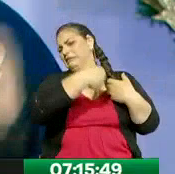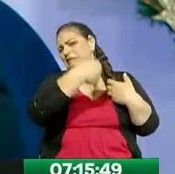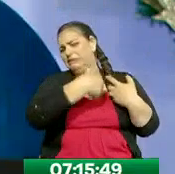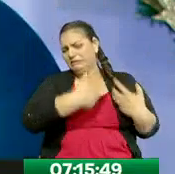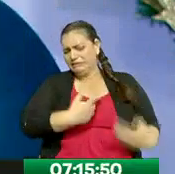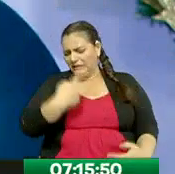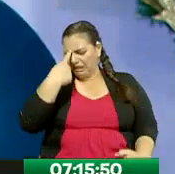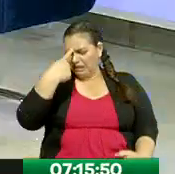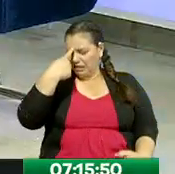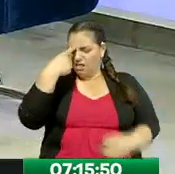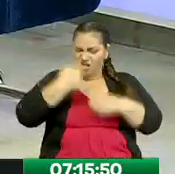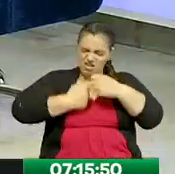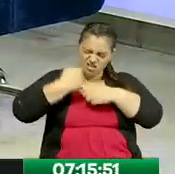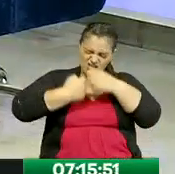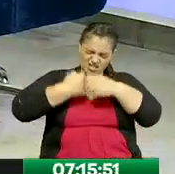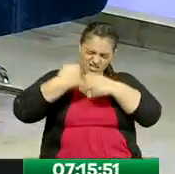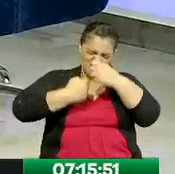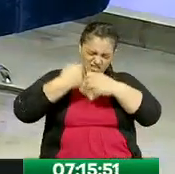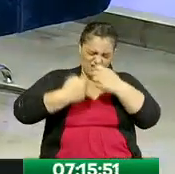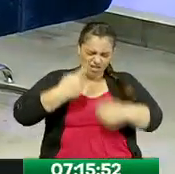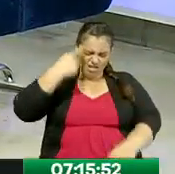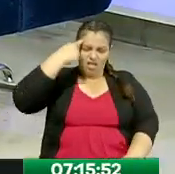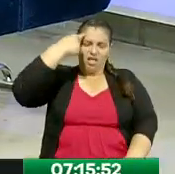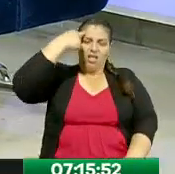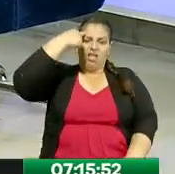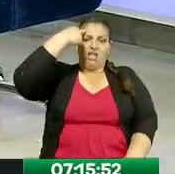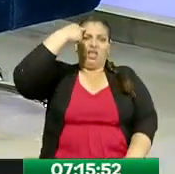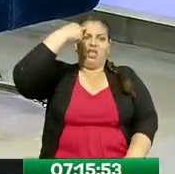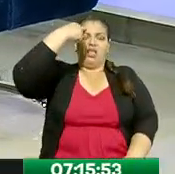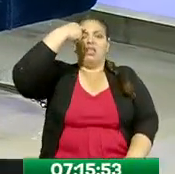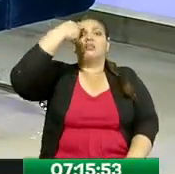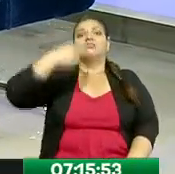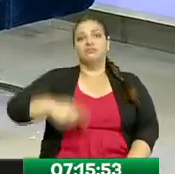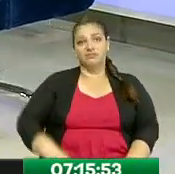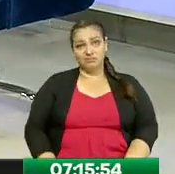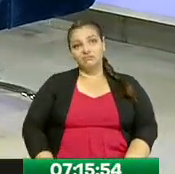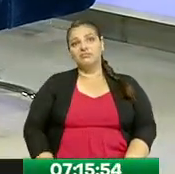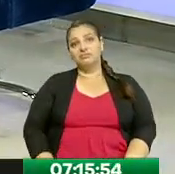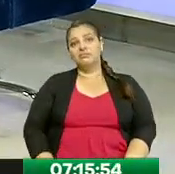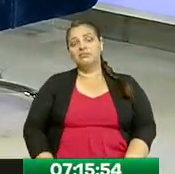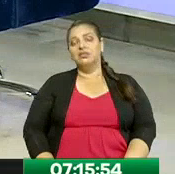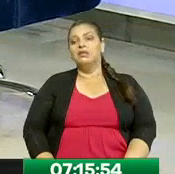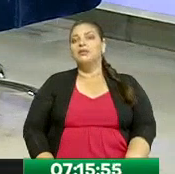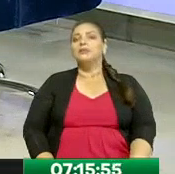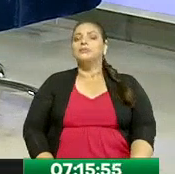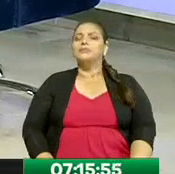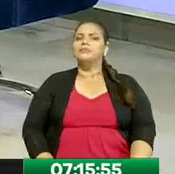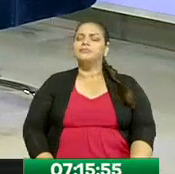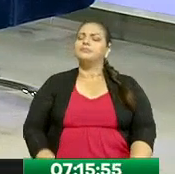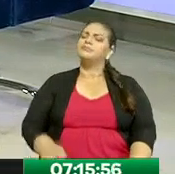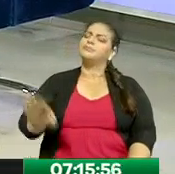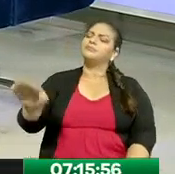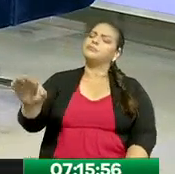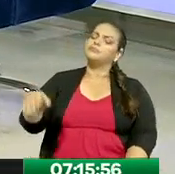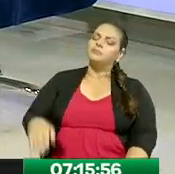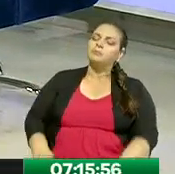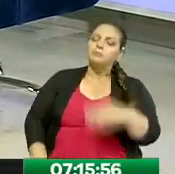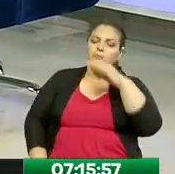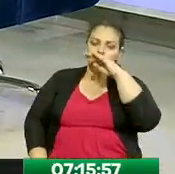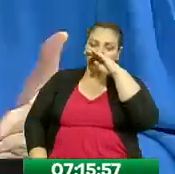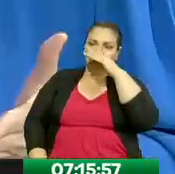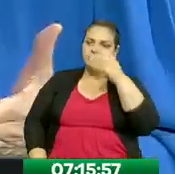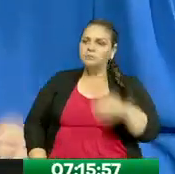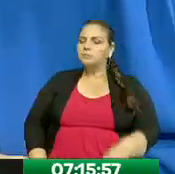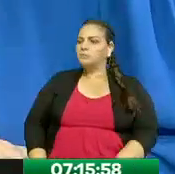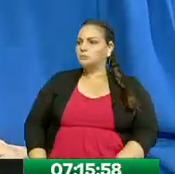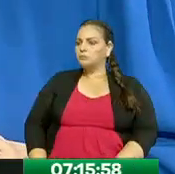capaz de protegerme. ¿Qué tiempo puede tomarle a una persona en condiciones normales, dentro de la normalidad que